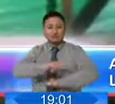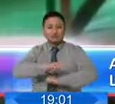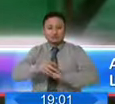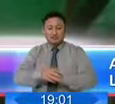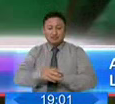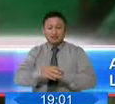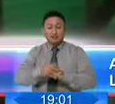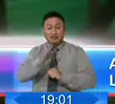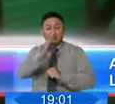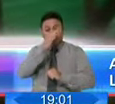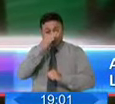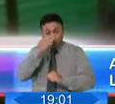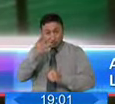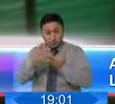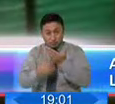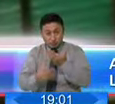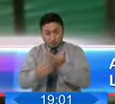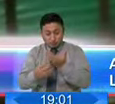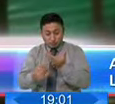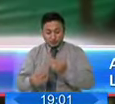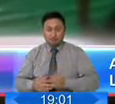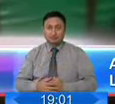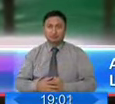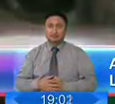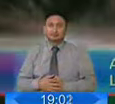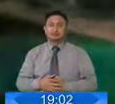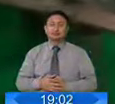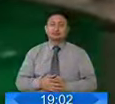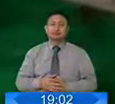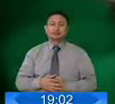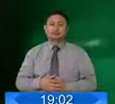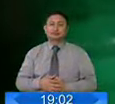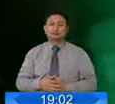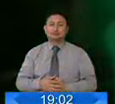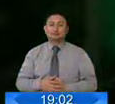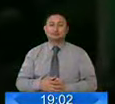refinación de la droga. Con realización de Andrés Reina, informó Adriana Rojas.